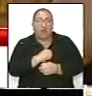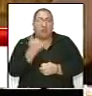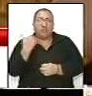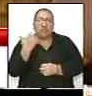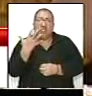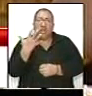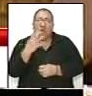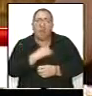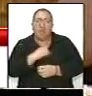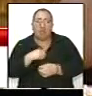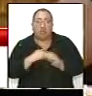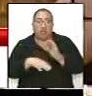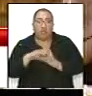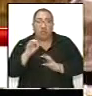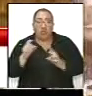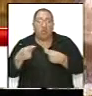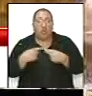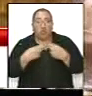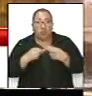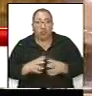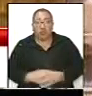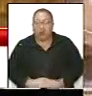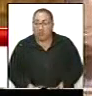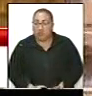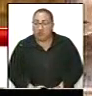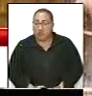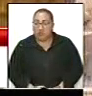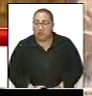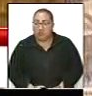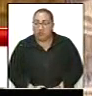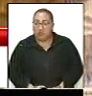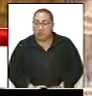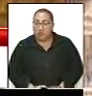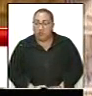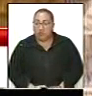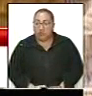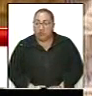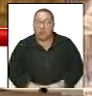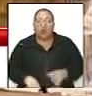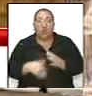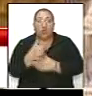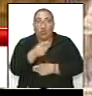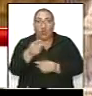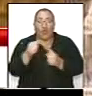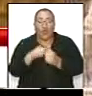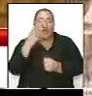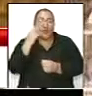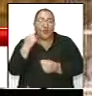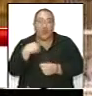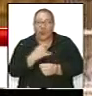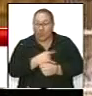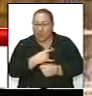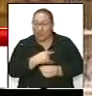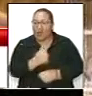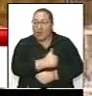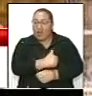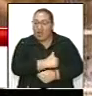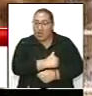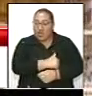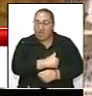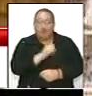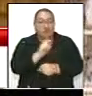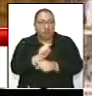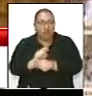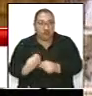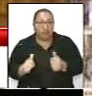5 miembros elegidos por concurso público, todos ellos con experiencia universitaria, académica,